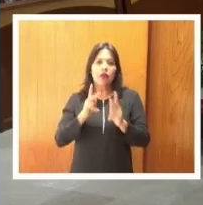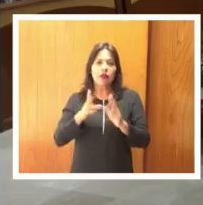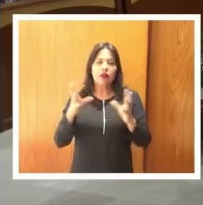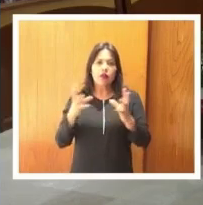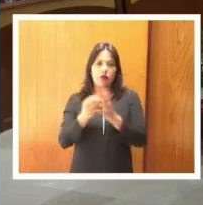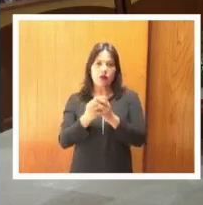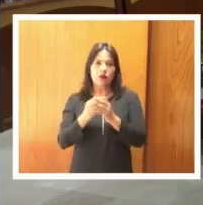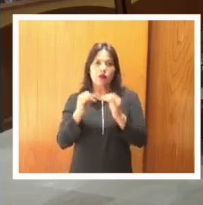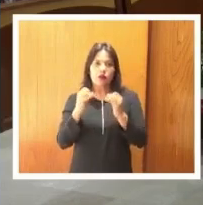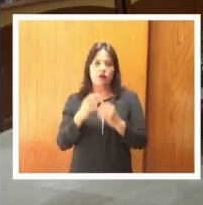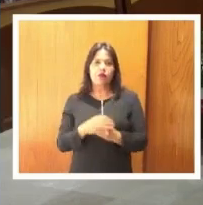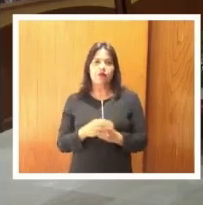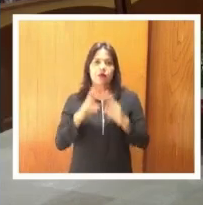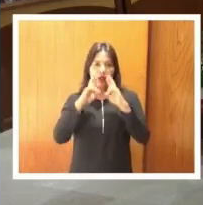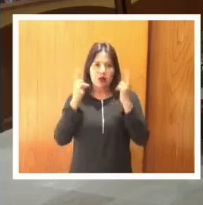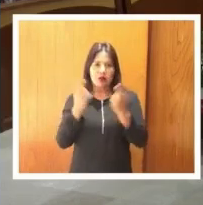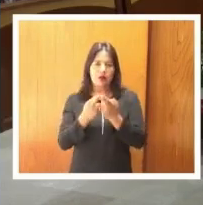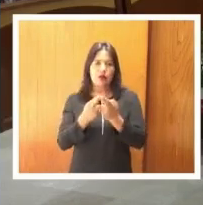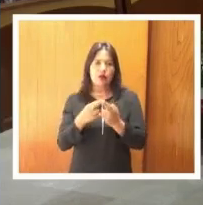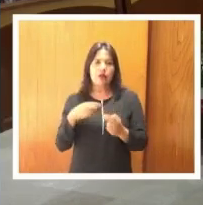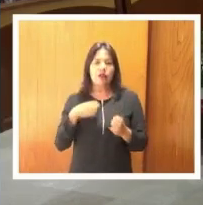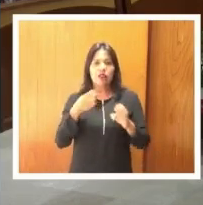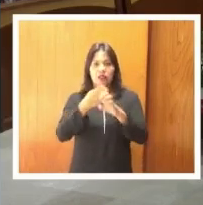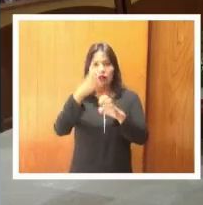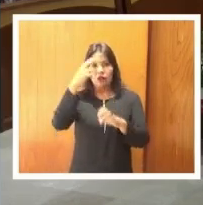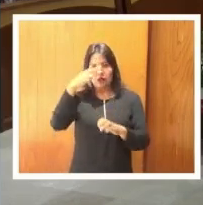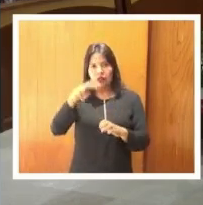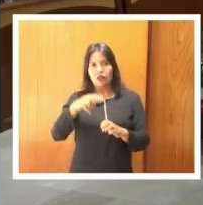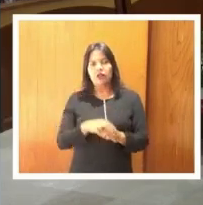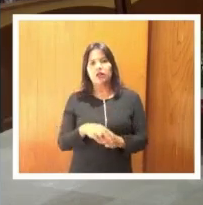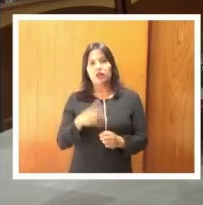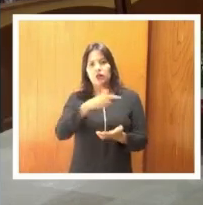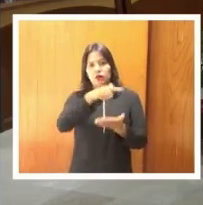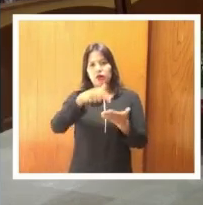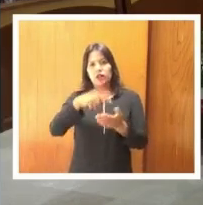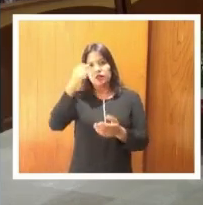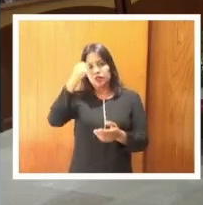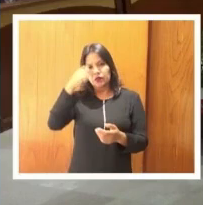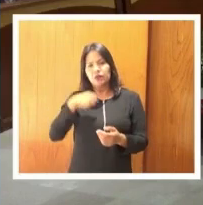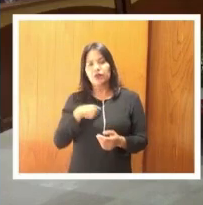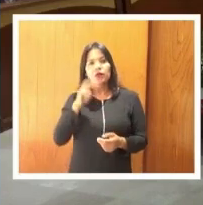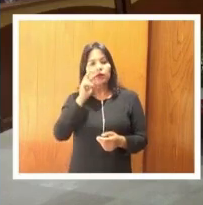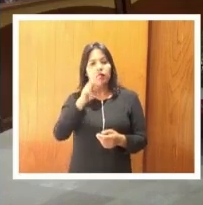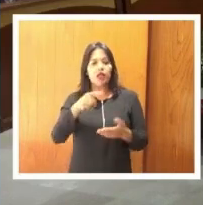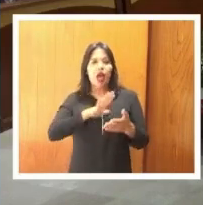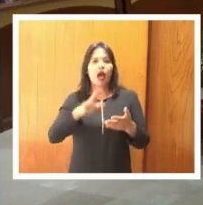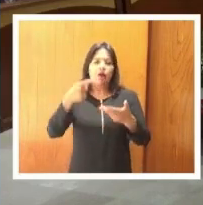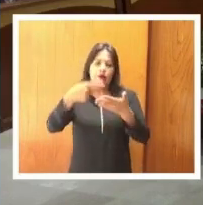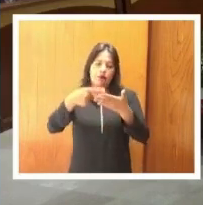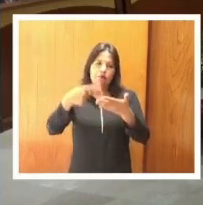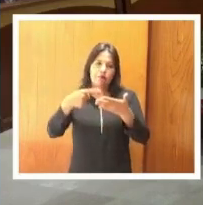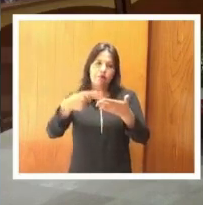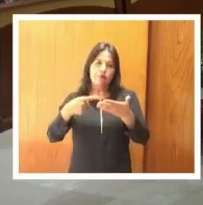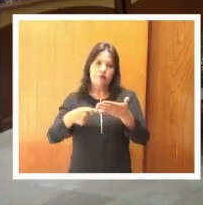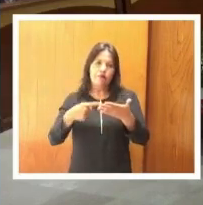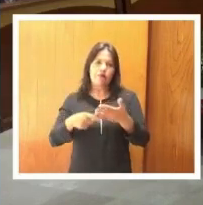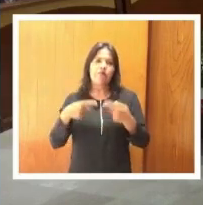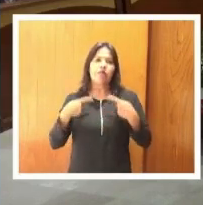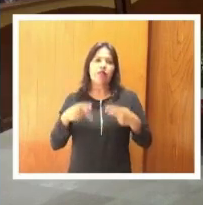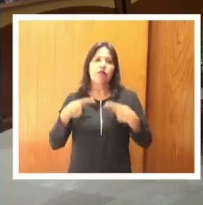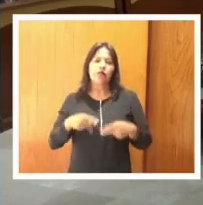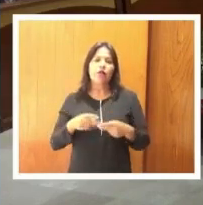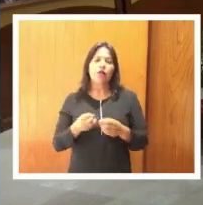la Información Pública del Estado de México y municipios, me permito realizar el pase de lista de asistencia y la verificación de